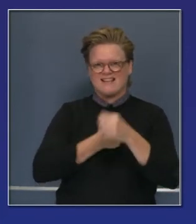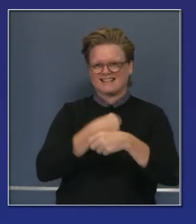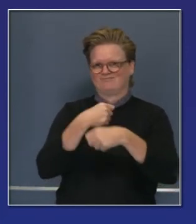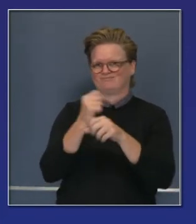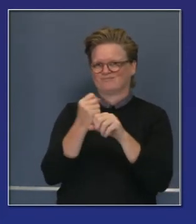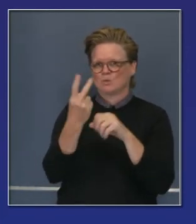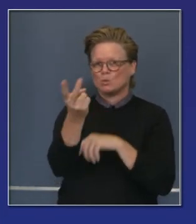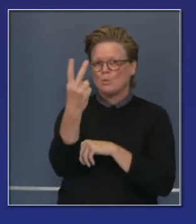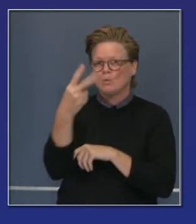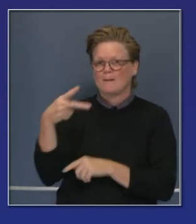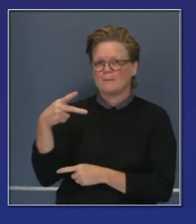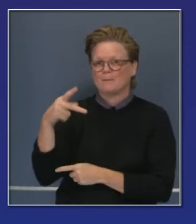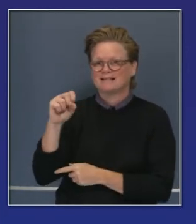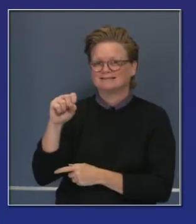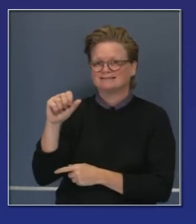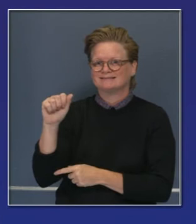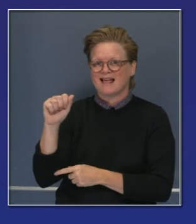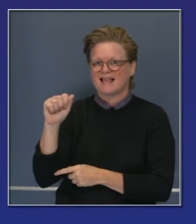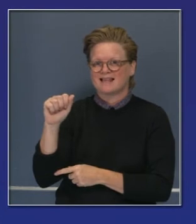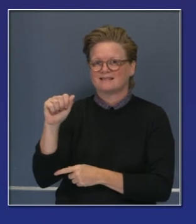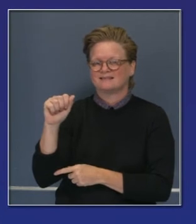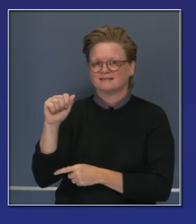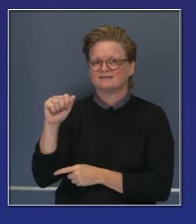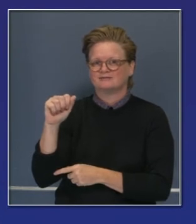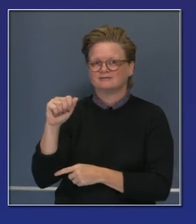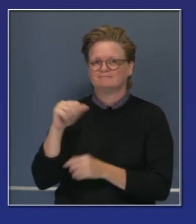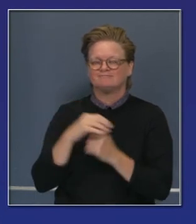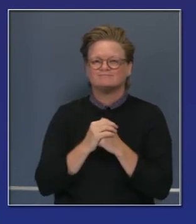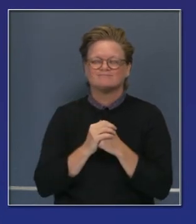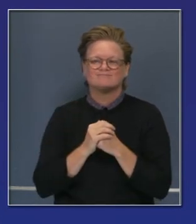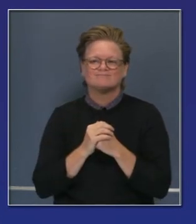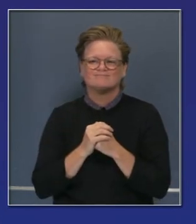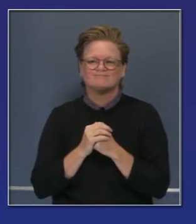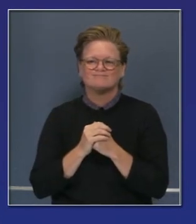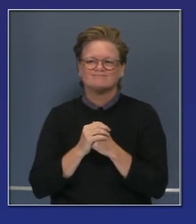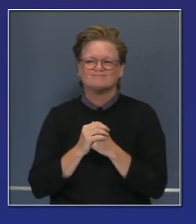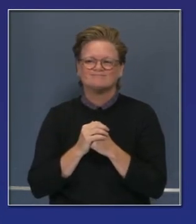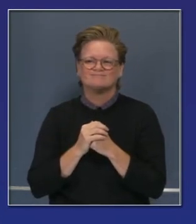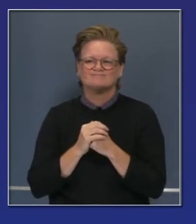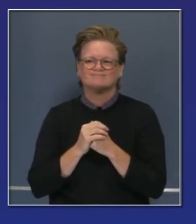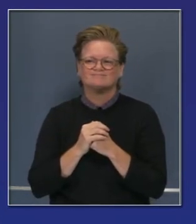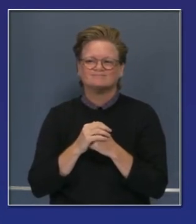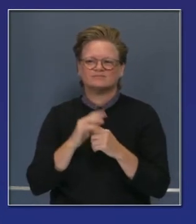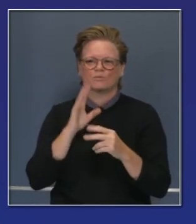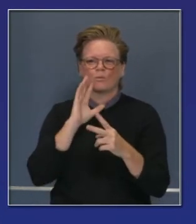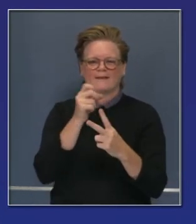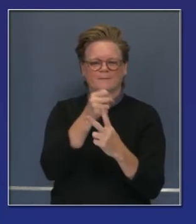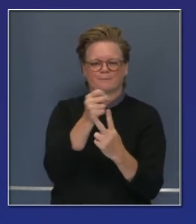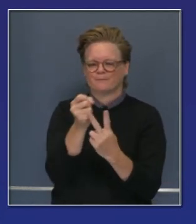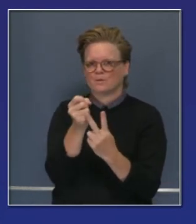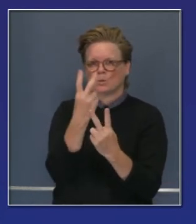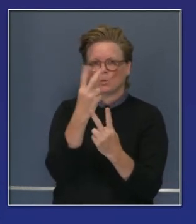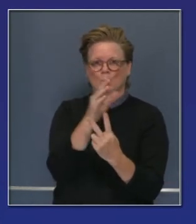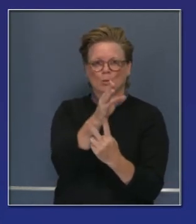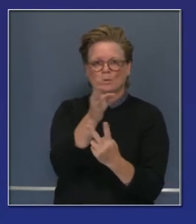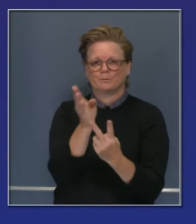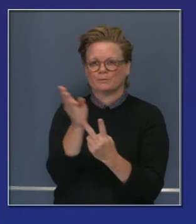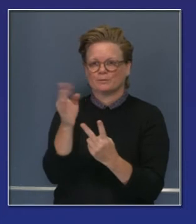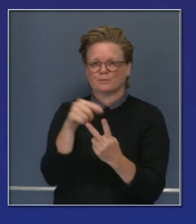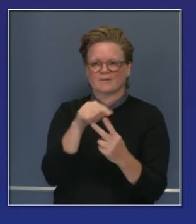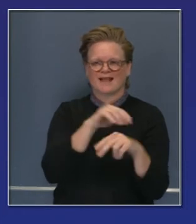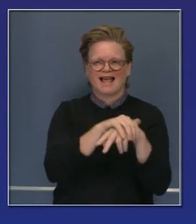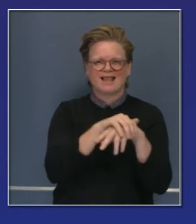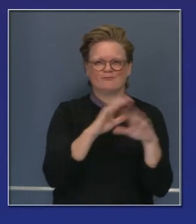hemos producido, que están muy dirigidos y también destacan en